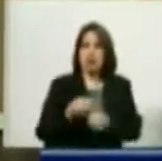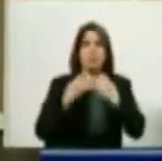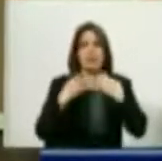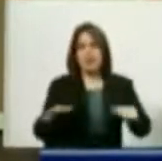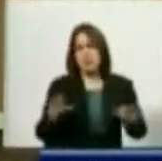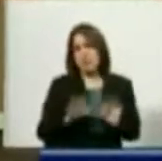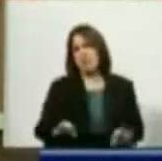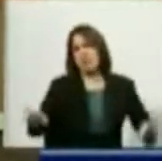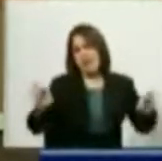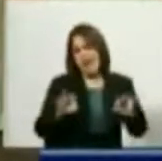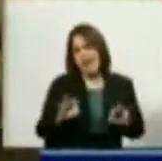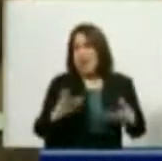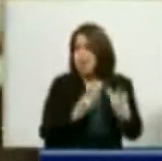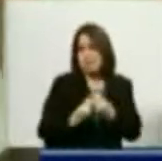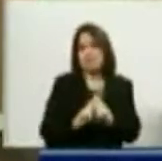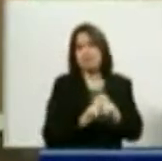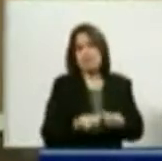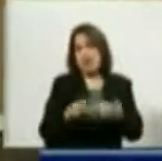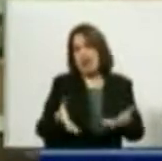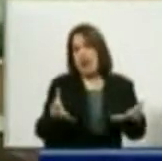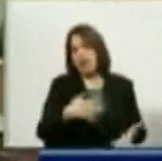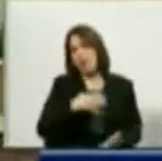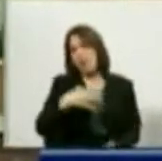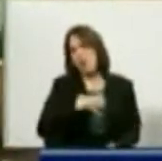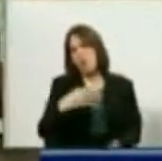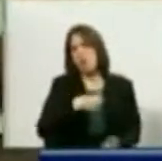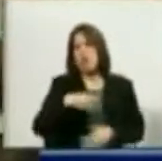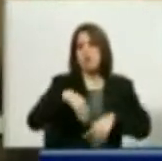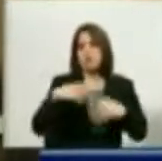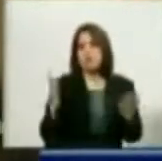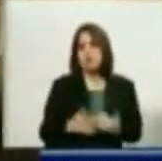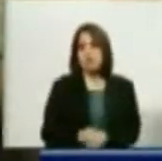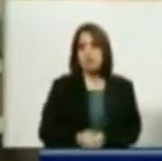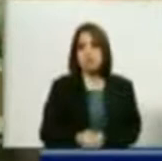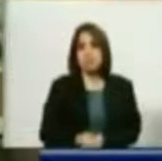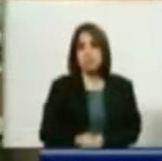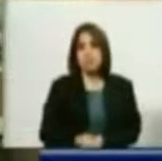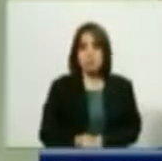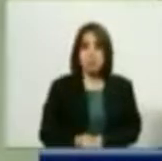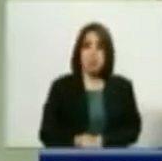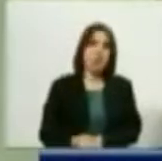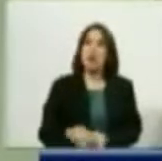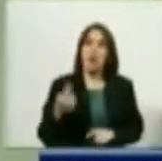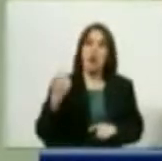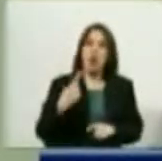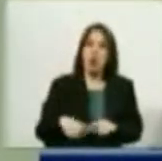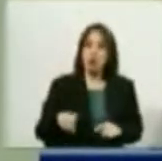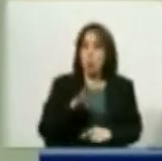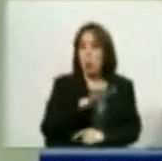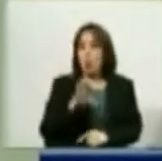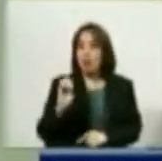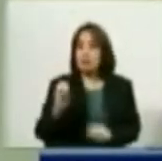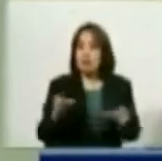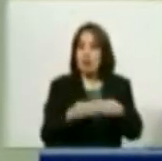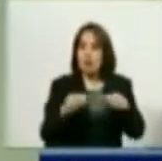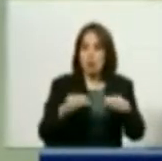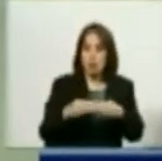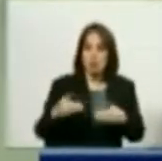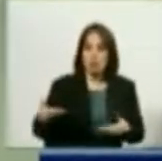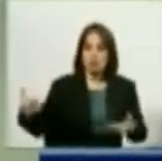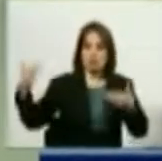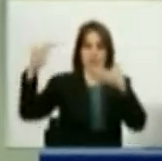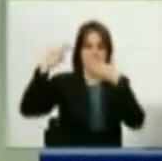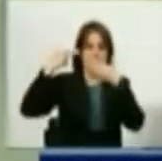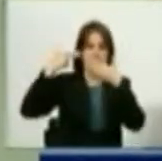nadie somos los campeones coás desmanteló cuarenta grupos criminales e